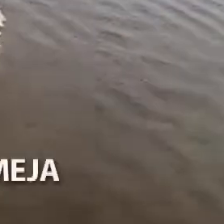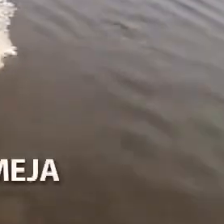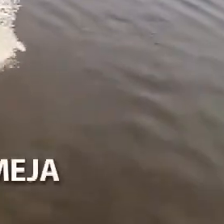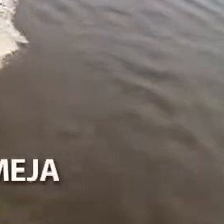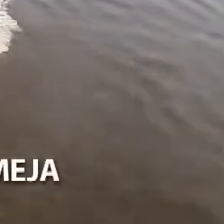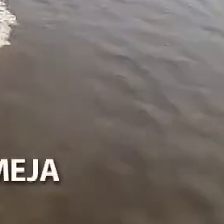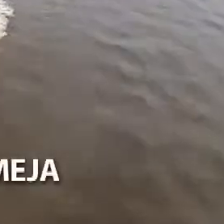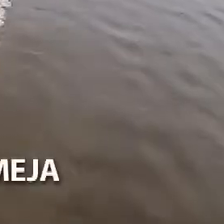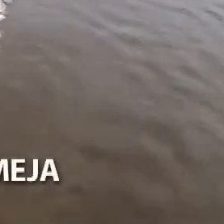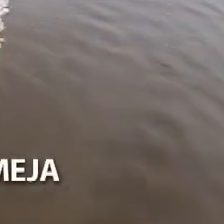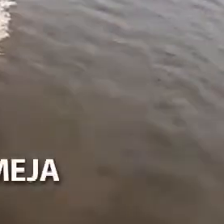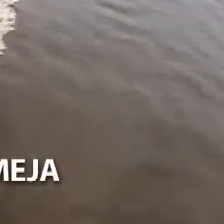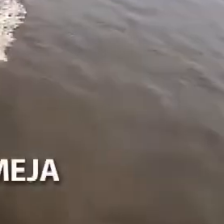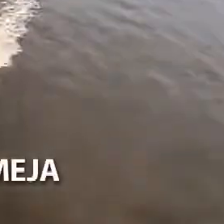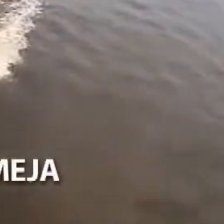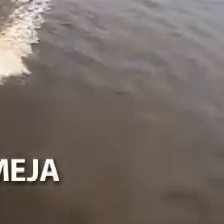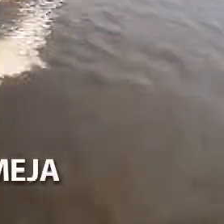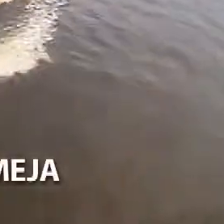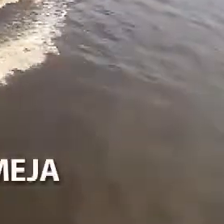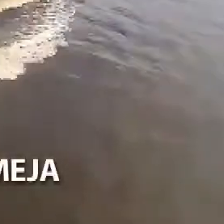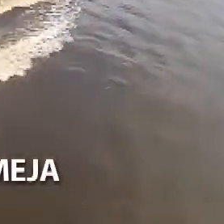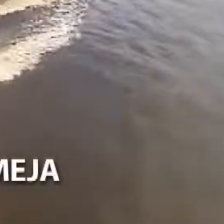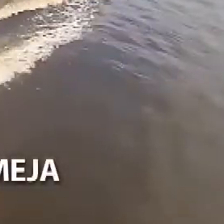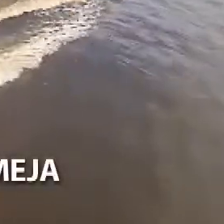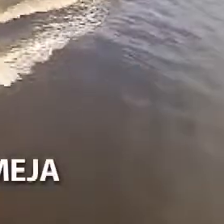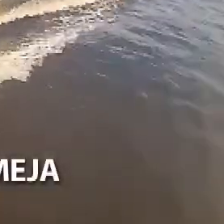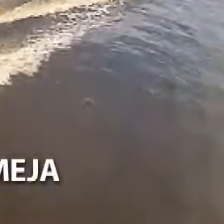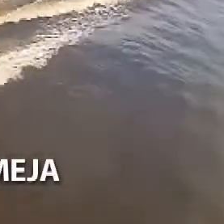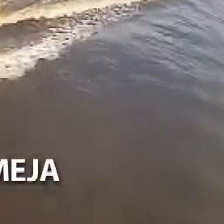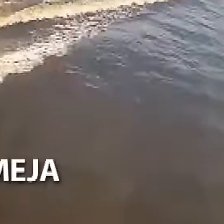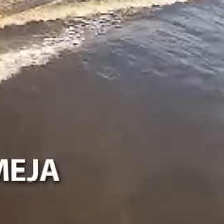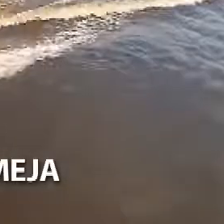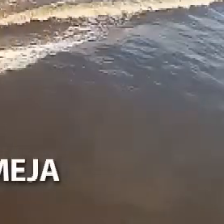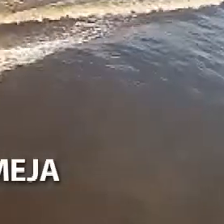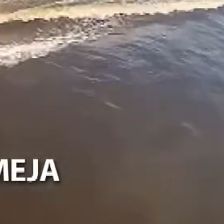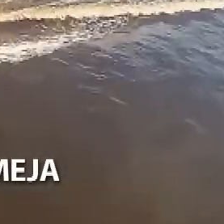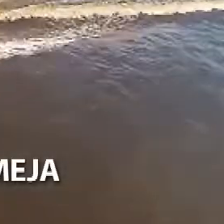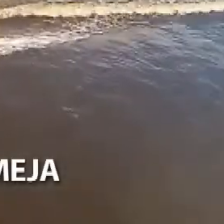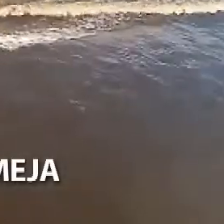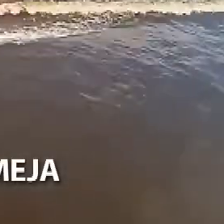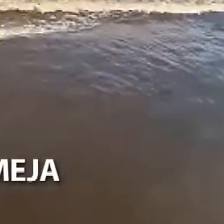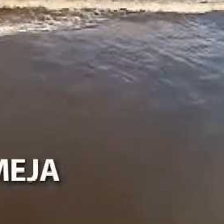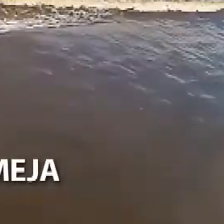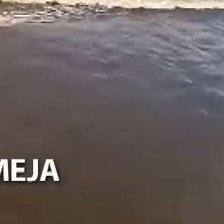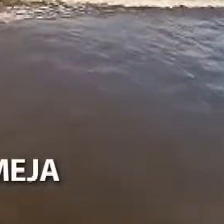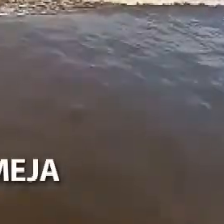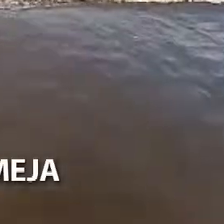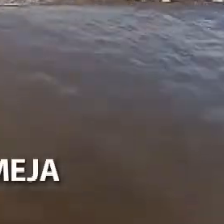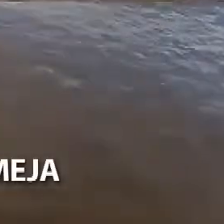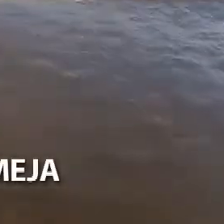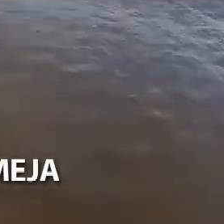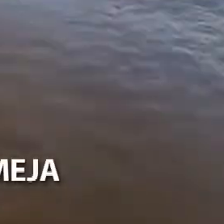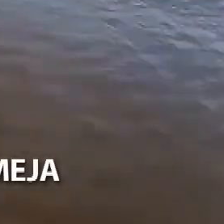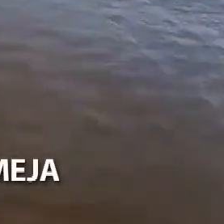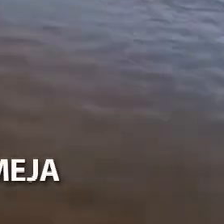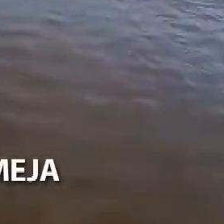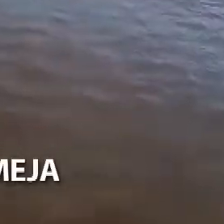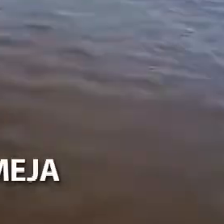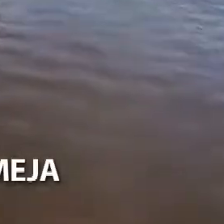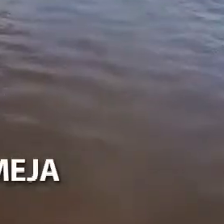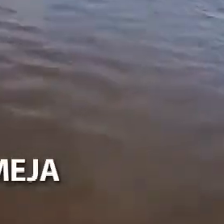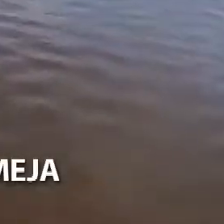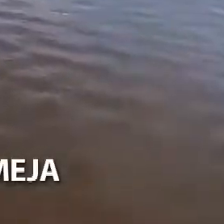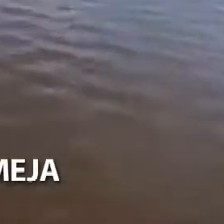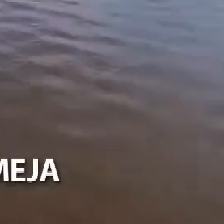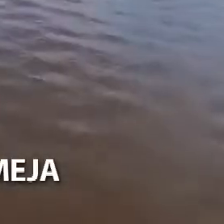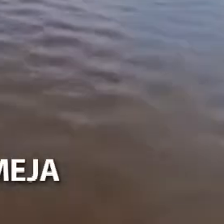Un mensaje de Tipografía y Litografía Barreto. 56 años al servicio de Barranca Bermeja y el Magdalena